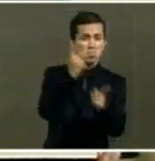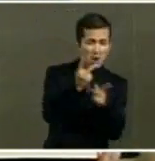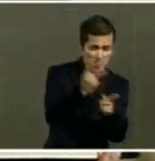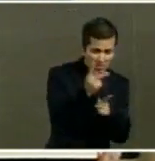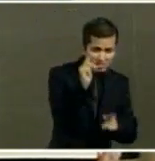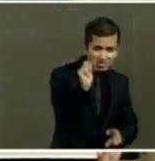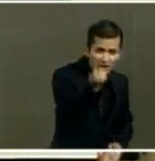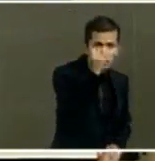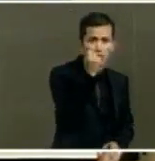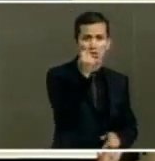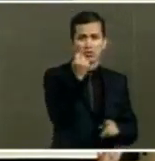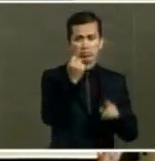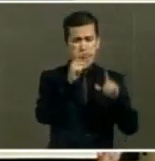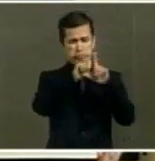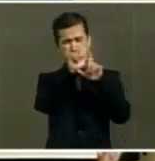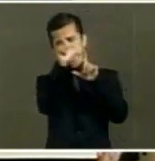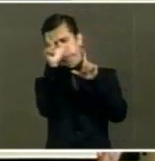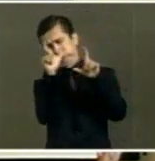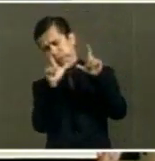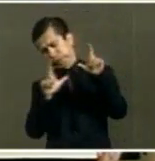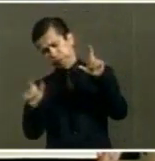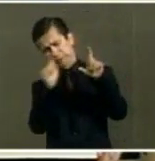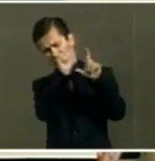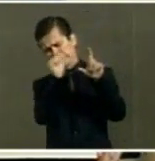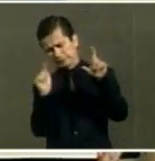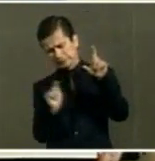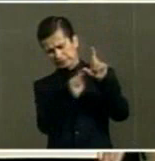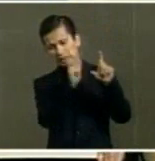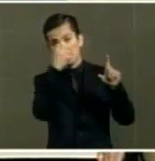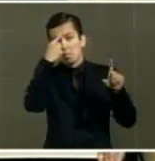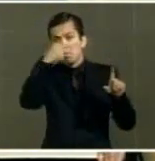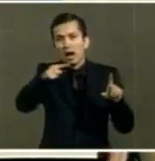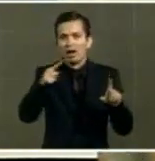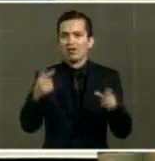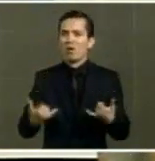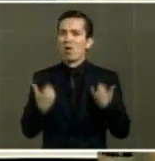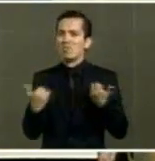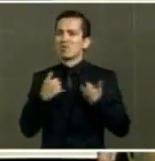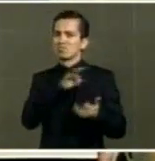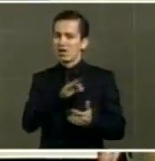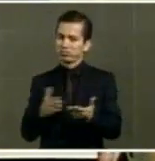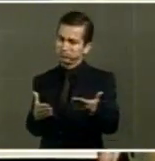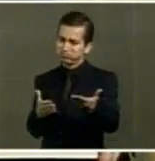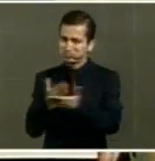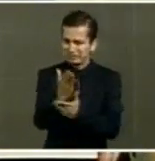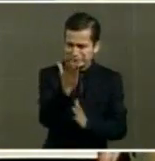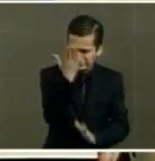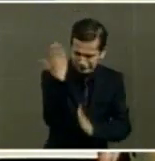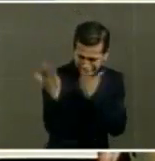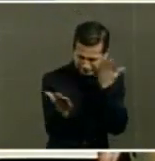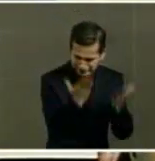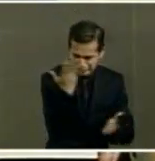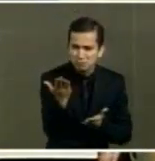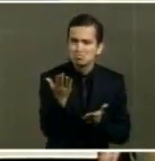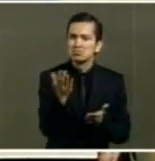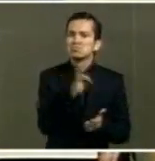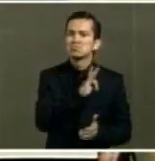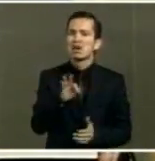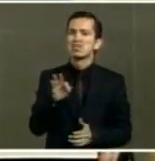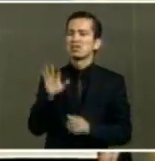país para que nuestros jóvenes se preparen y puedan tener trabajos más especializados y mejor